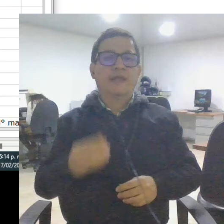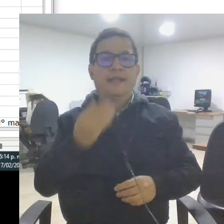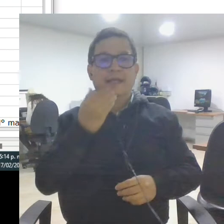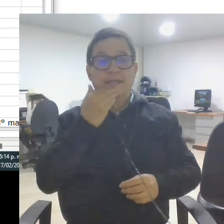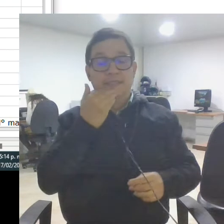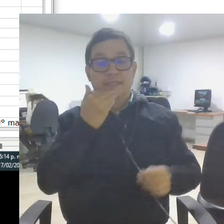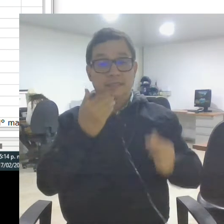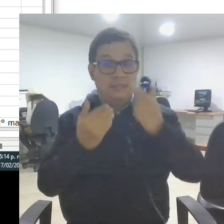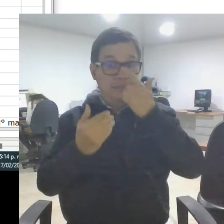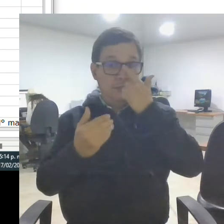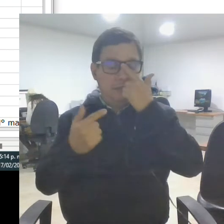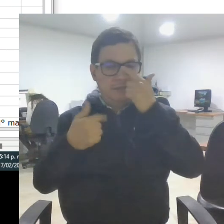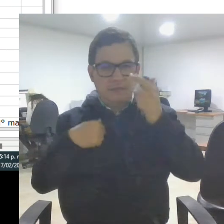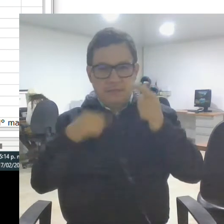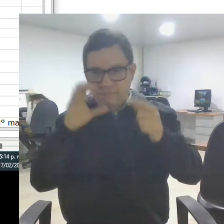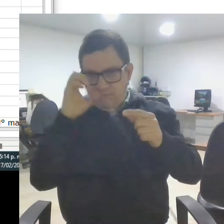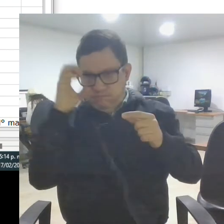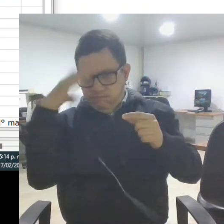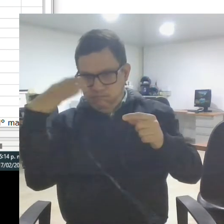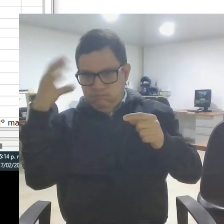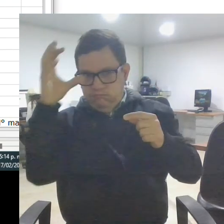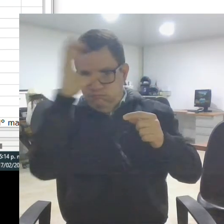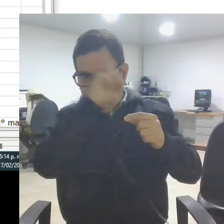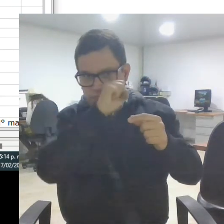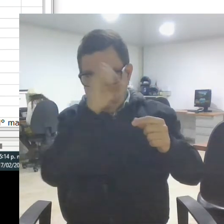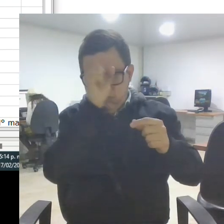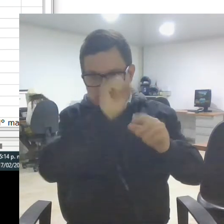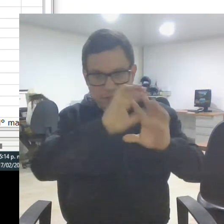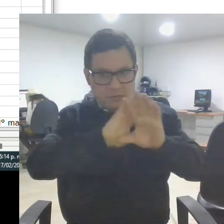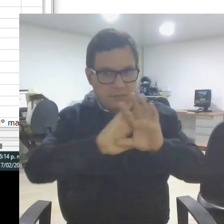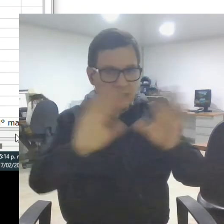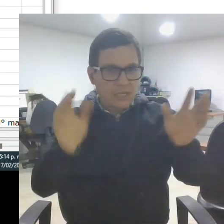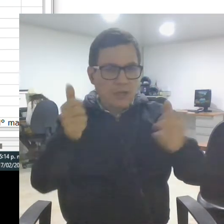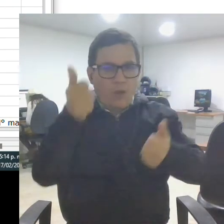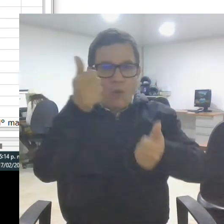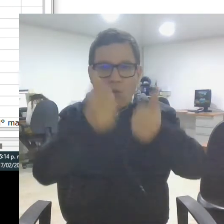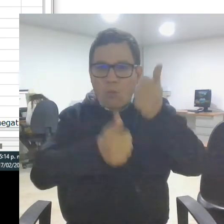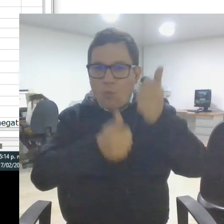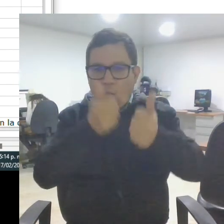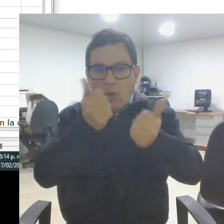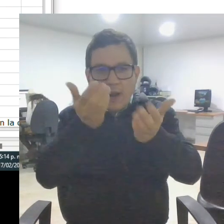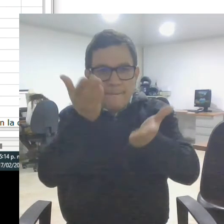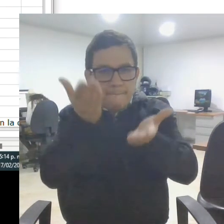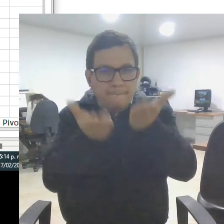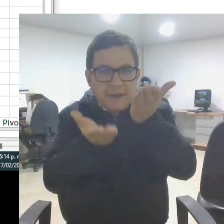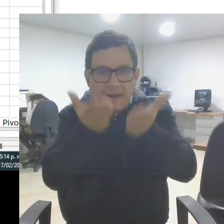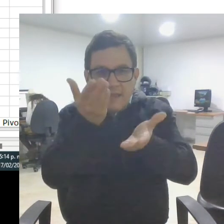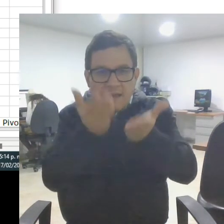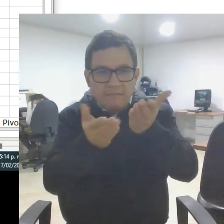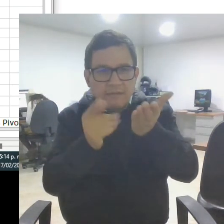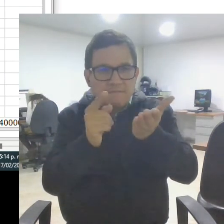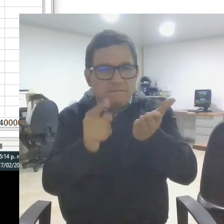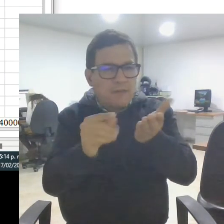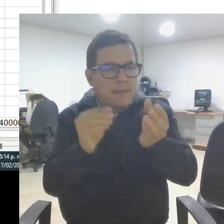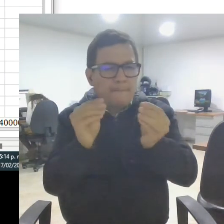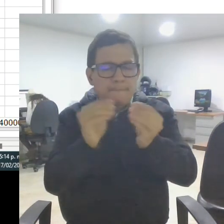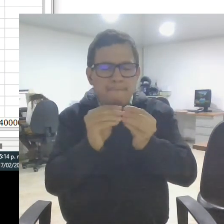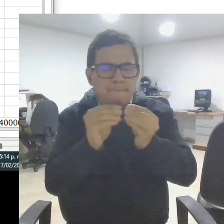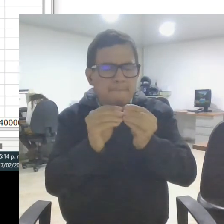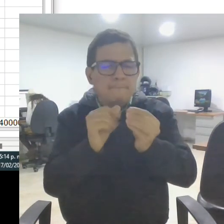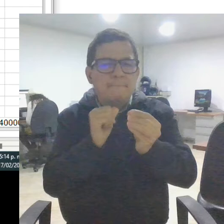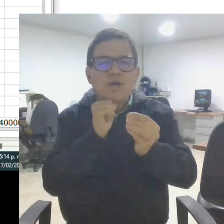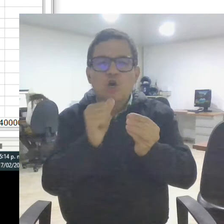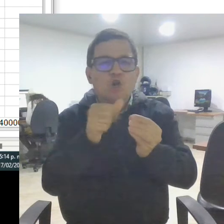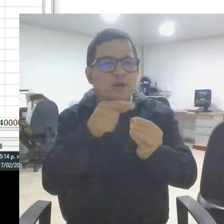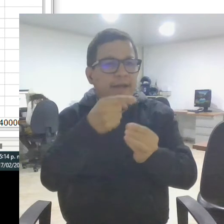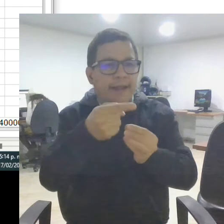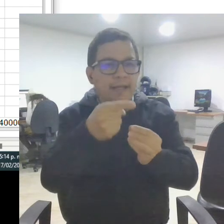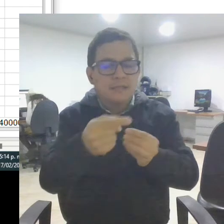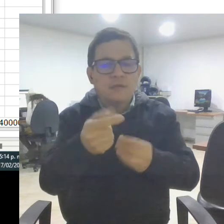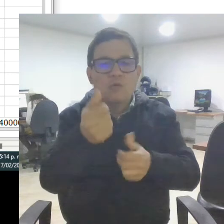yo identifico qué variable es la que tiene el valor más negativo, el siguiente